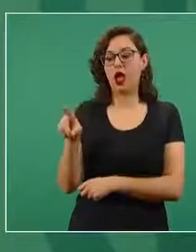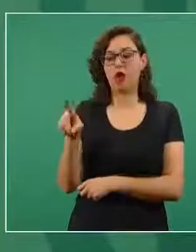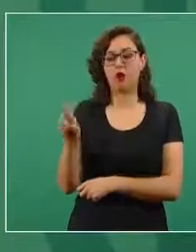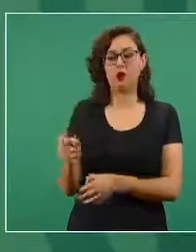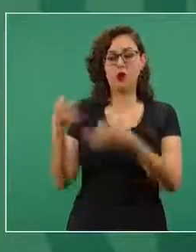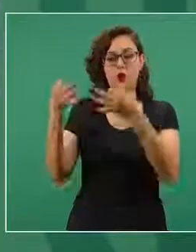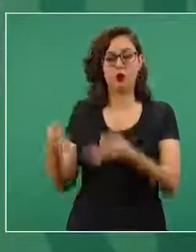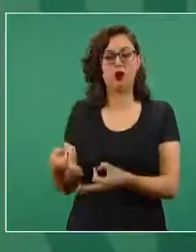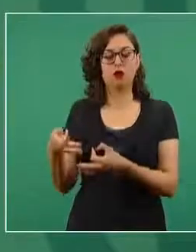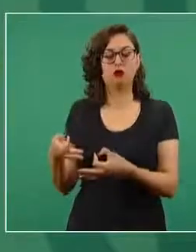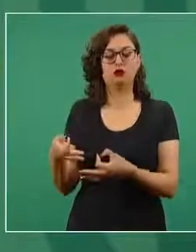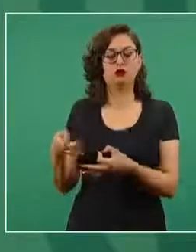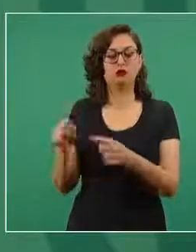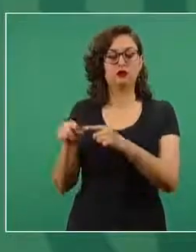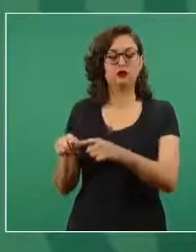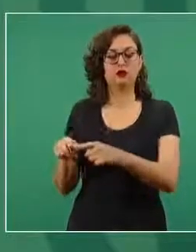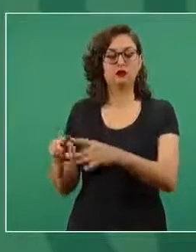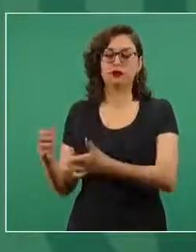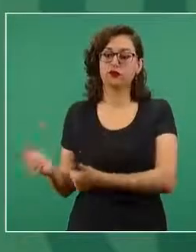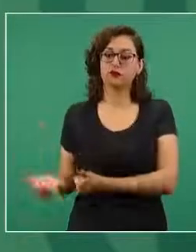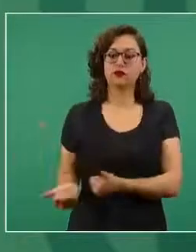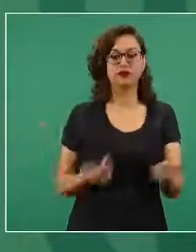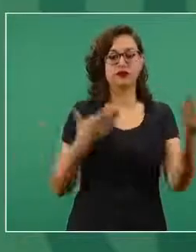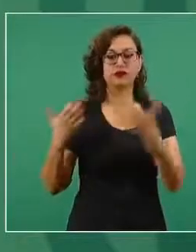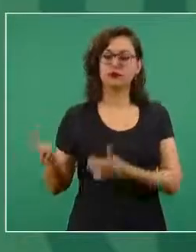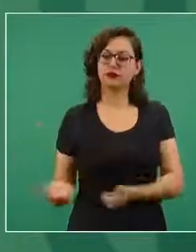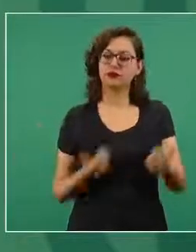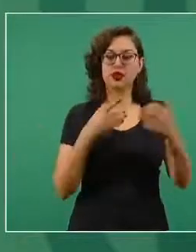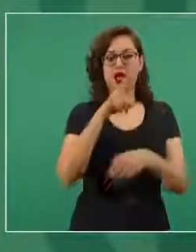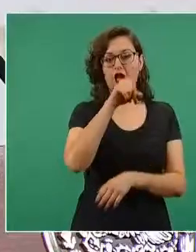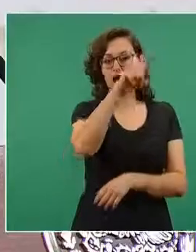desde el Pánuco hasta Monterrey,